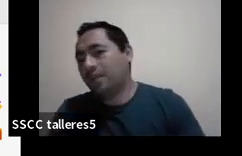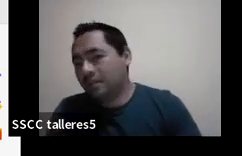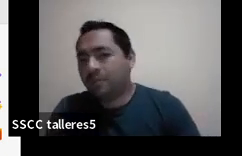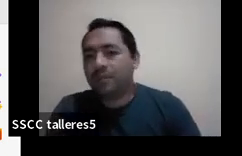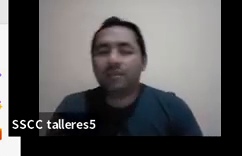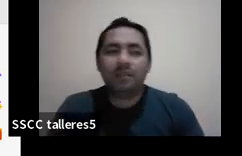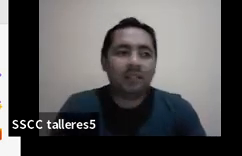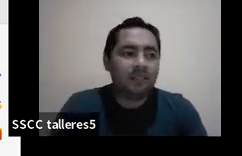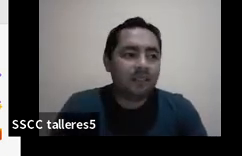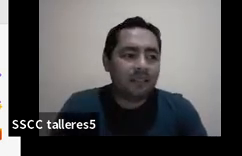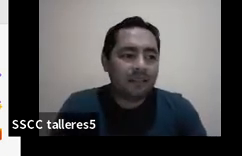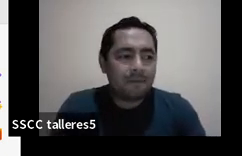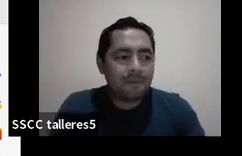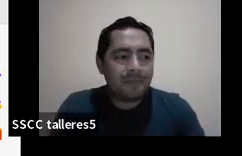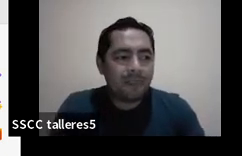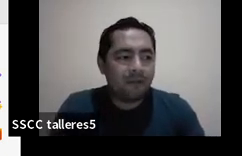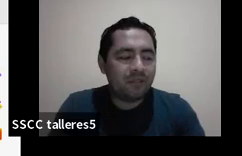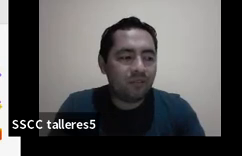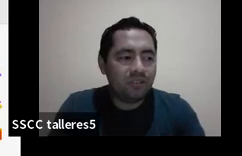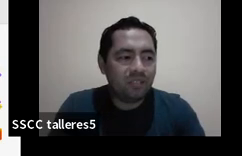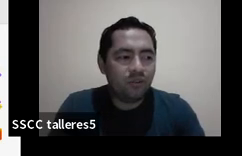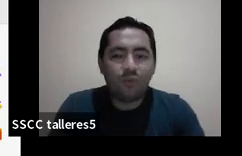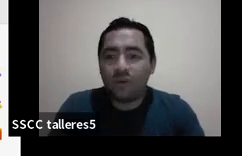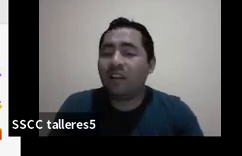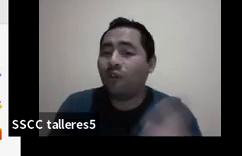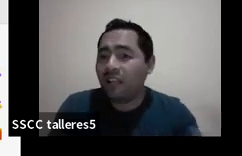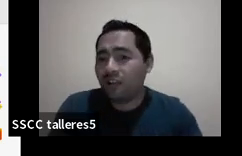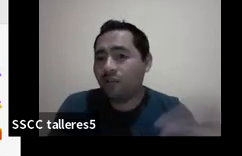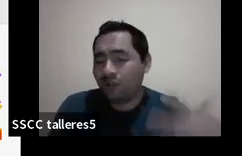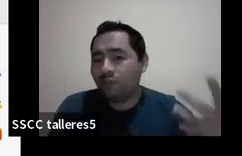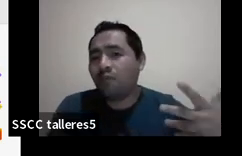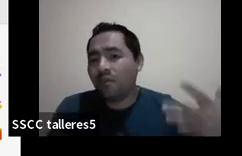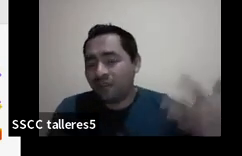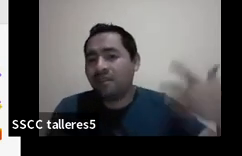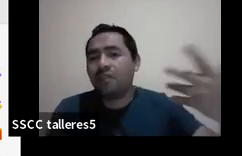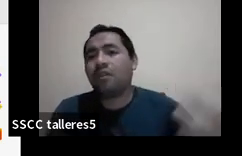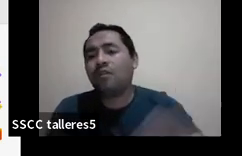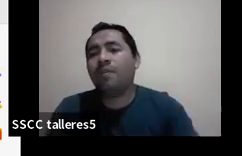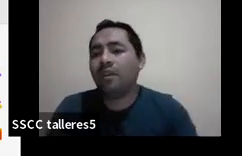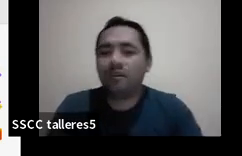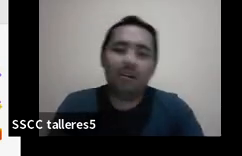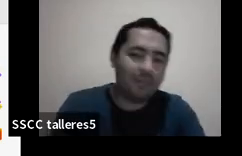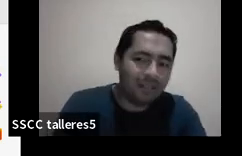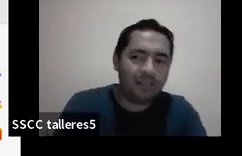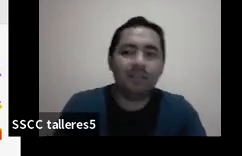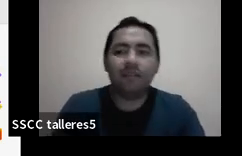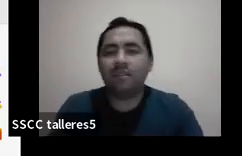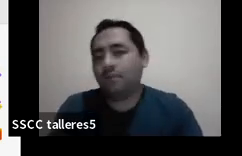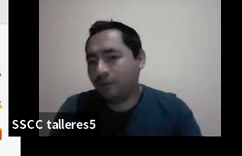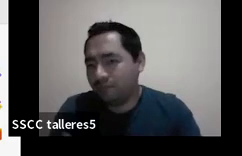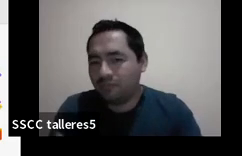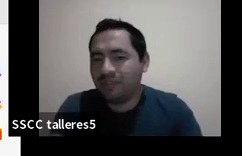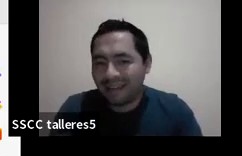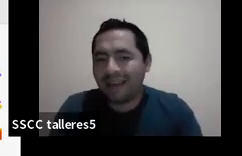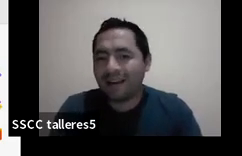ya la universidad, pues, a veces no es tanto como en el colegio, ¿no? Que es un poco más fácil ayudar a un compañero. En la universidad ya no es